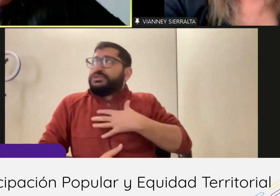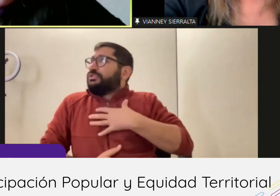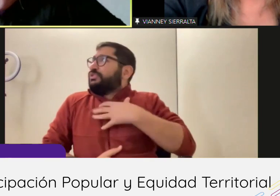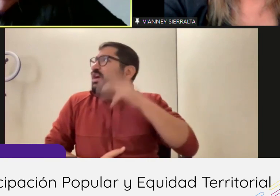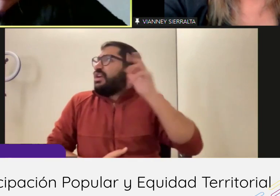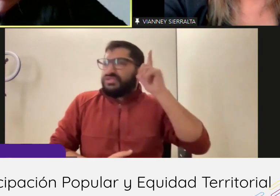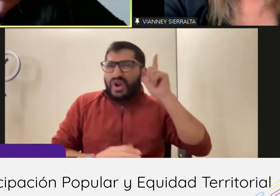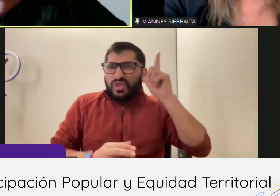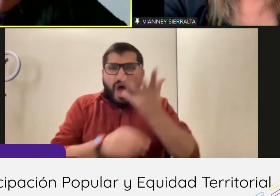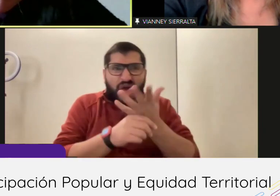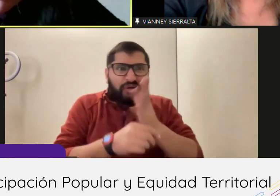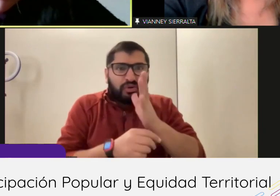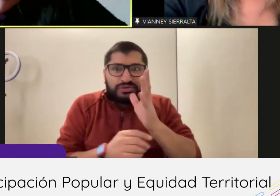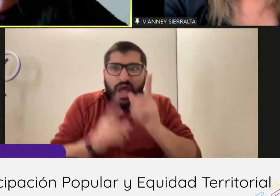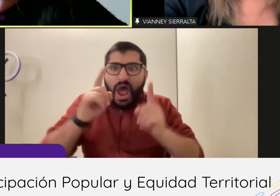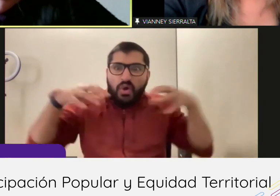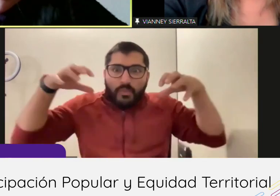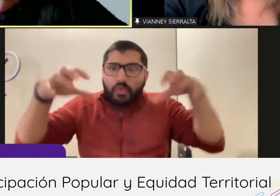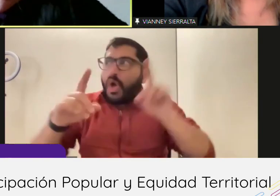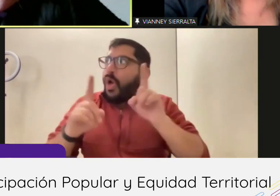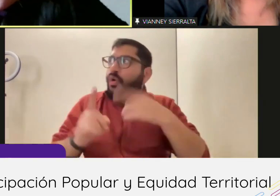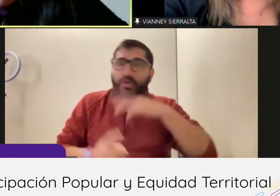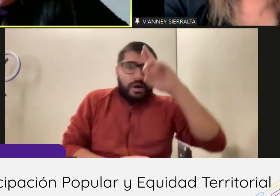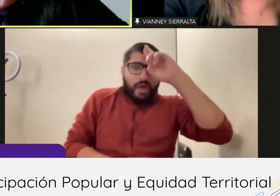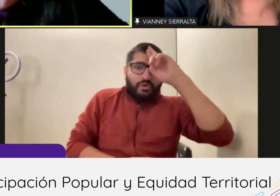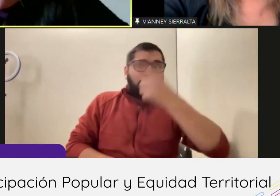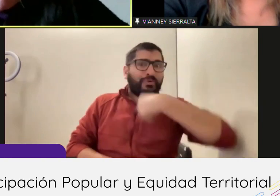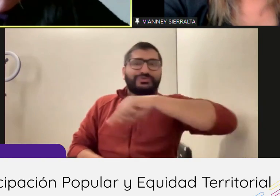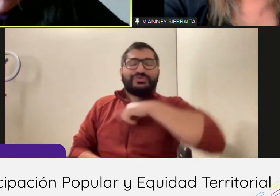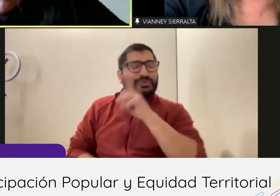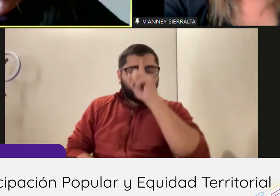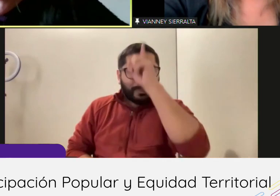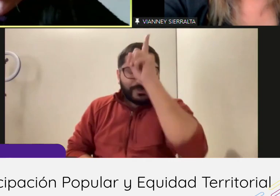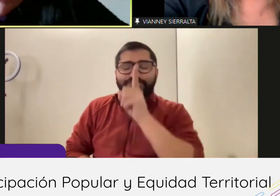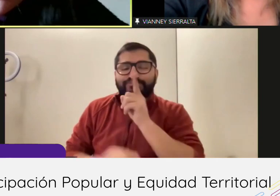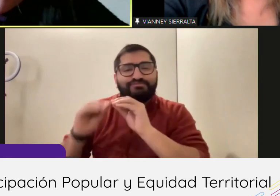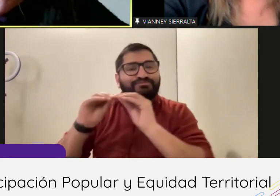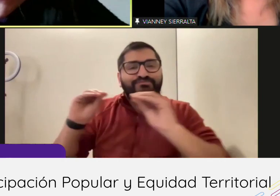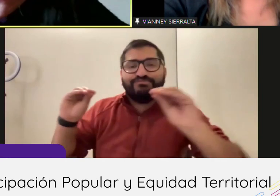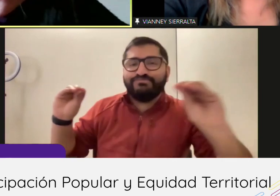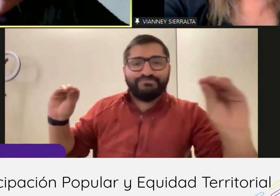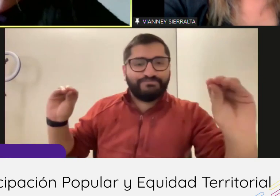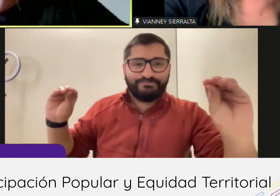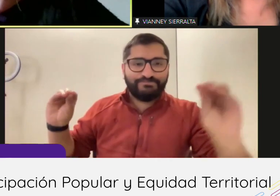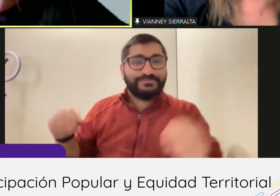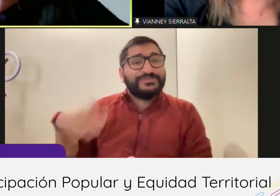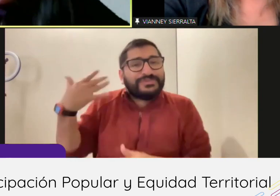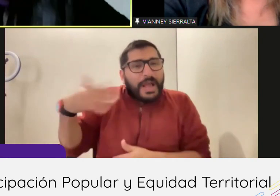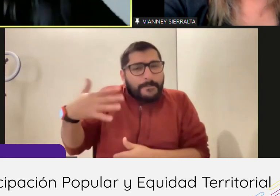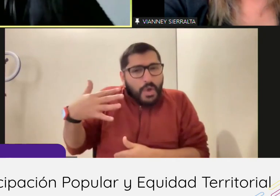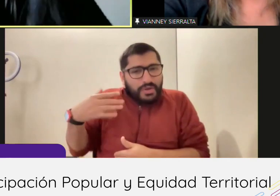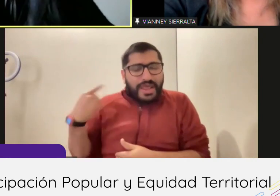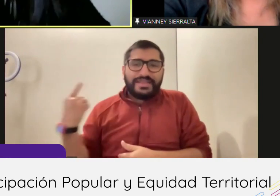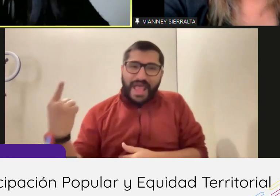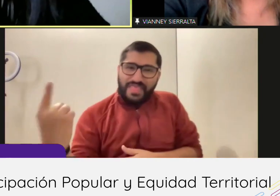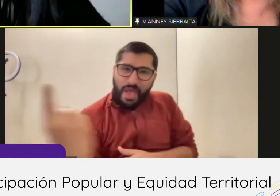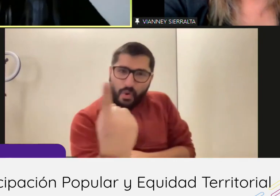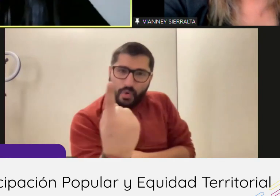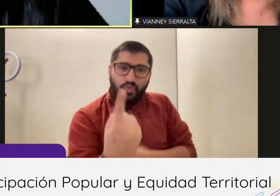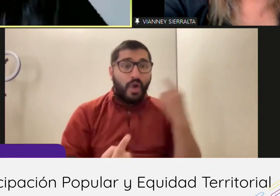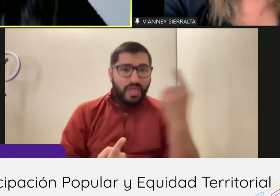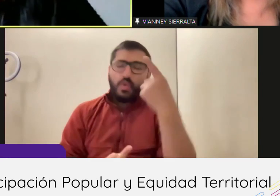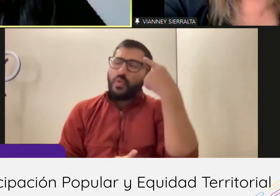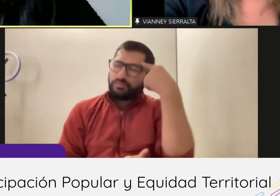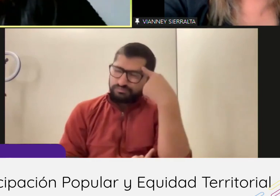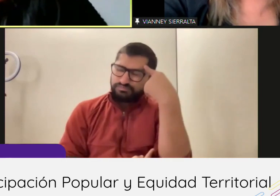de poder tener las mismas condiciones. Por ejemplo, a veces nosotros ya estamos